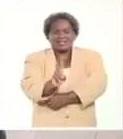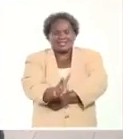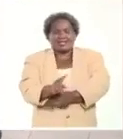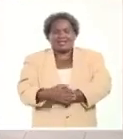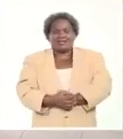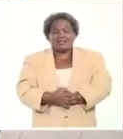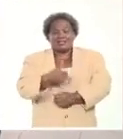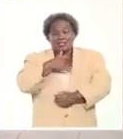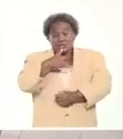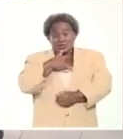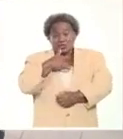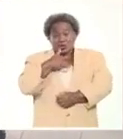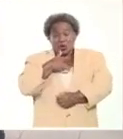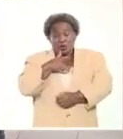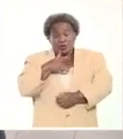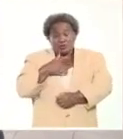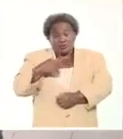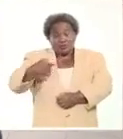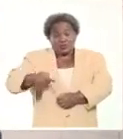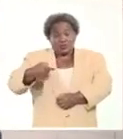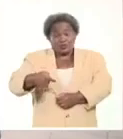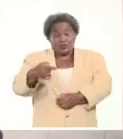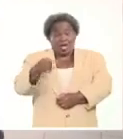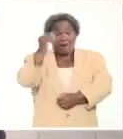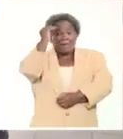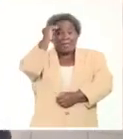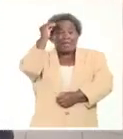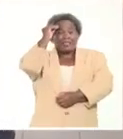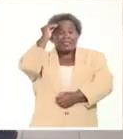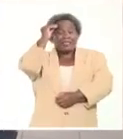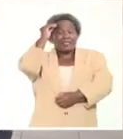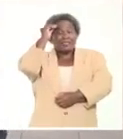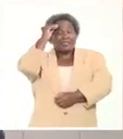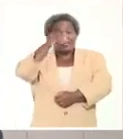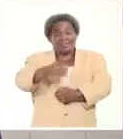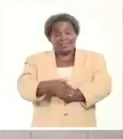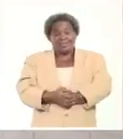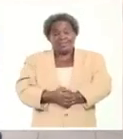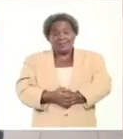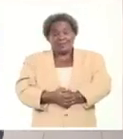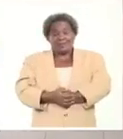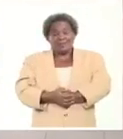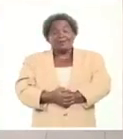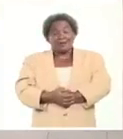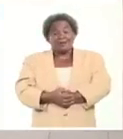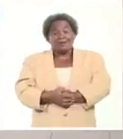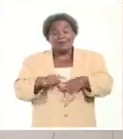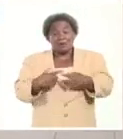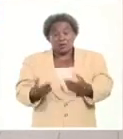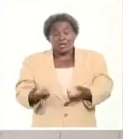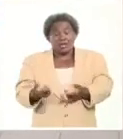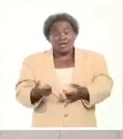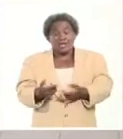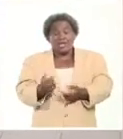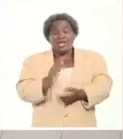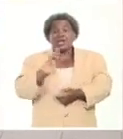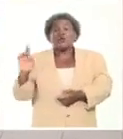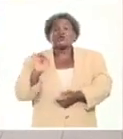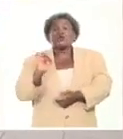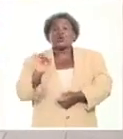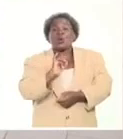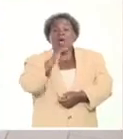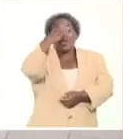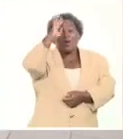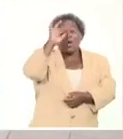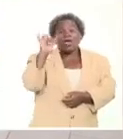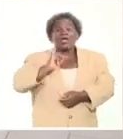yo cada vez más uno aprende por qué tenemos revoluciones como las que tenemos.